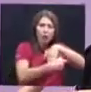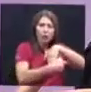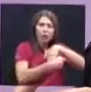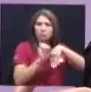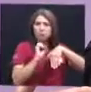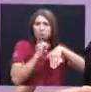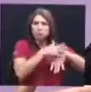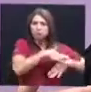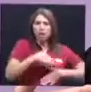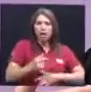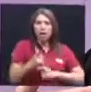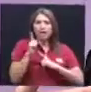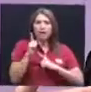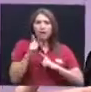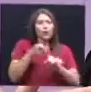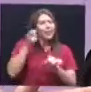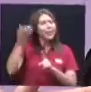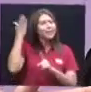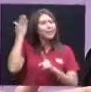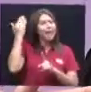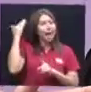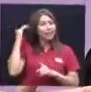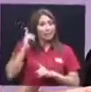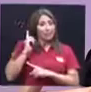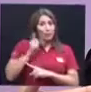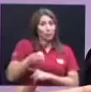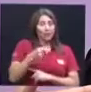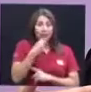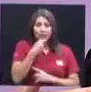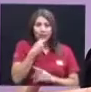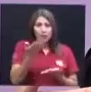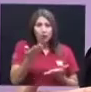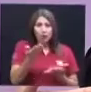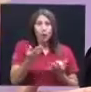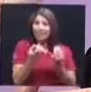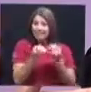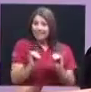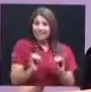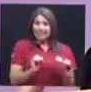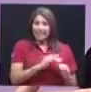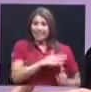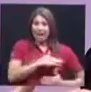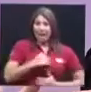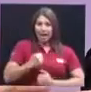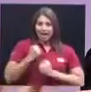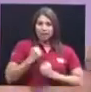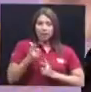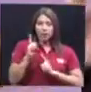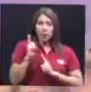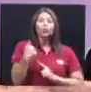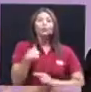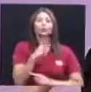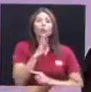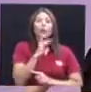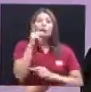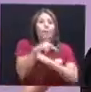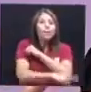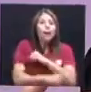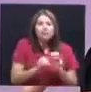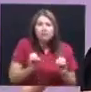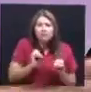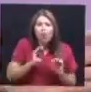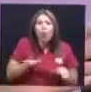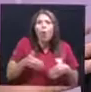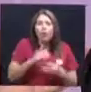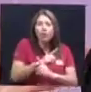imposición de desde el Reino Unido sin ejército estoy hablando de un país que no tiene como defenderse de